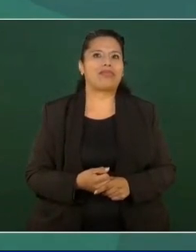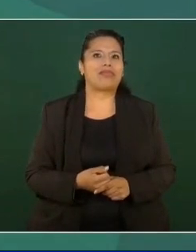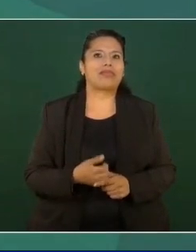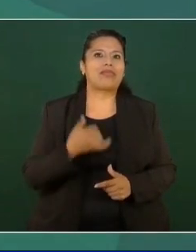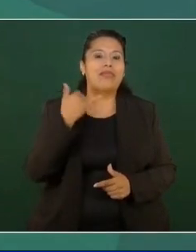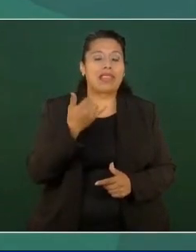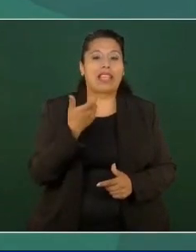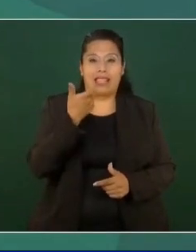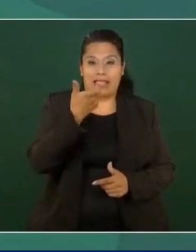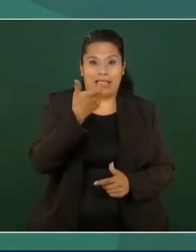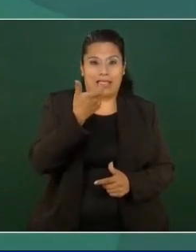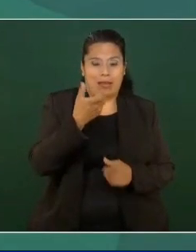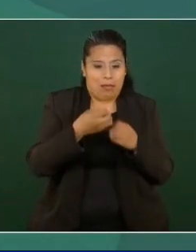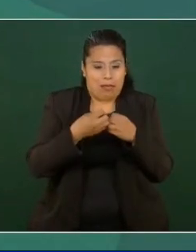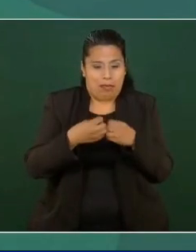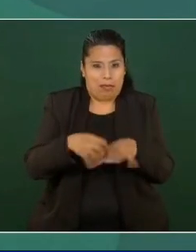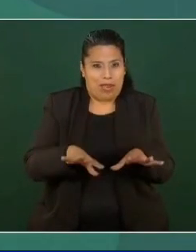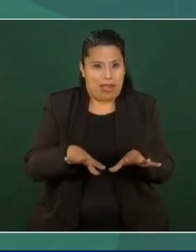devaluó el peso,